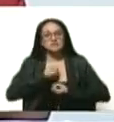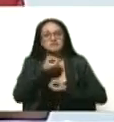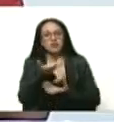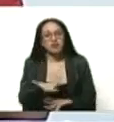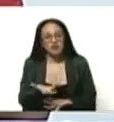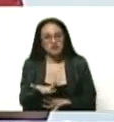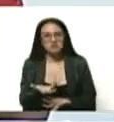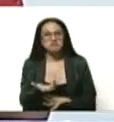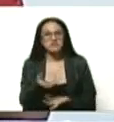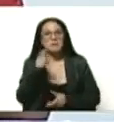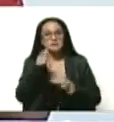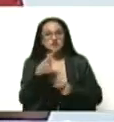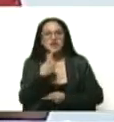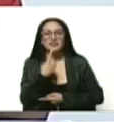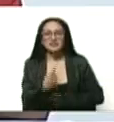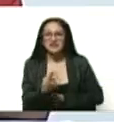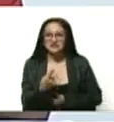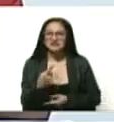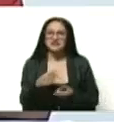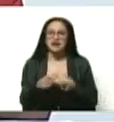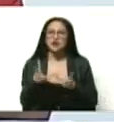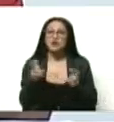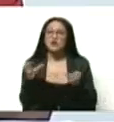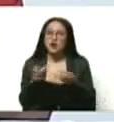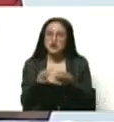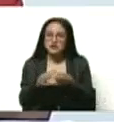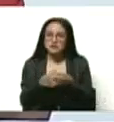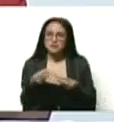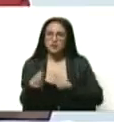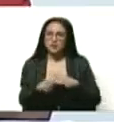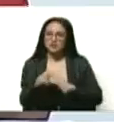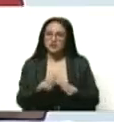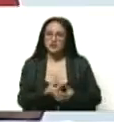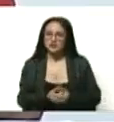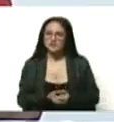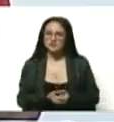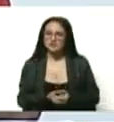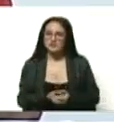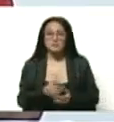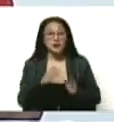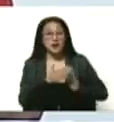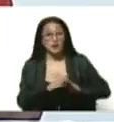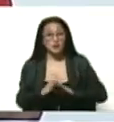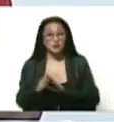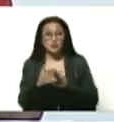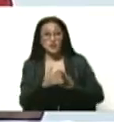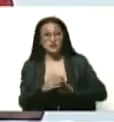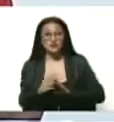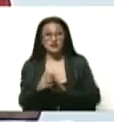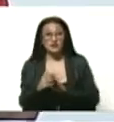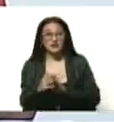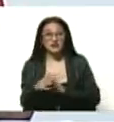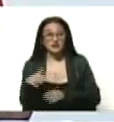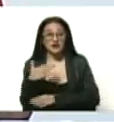gente dice, se conforman nuevos equipos. Fíjate que para las comunidades, para